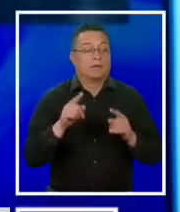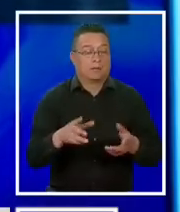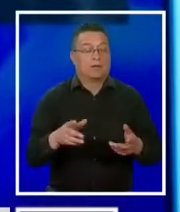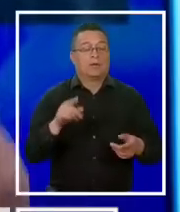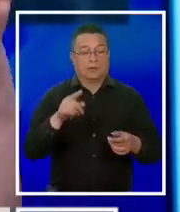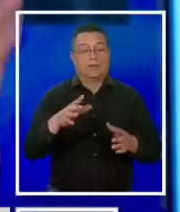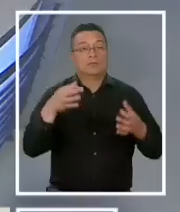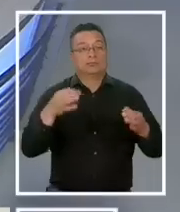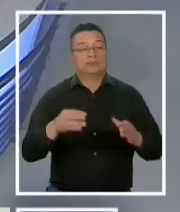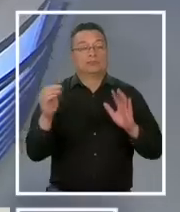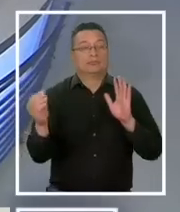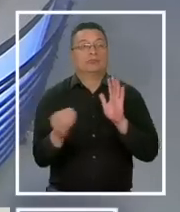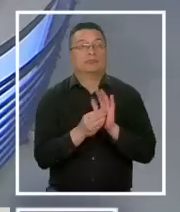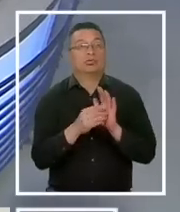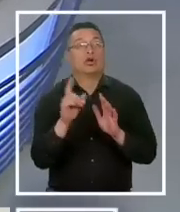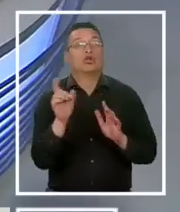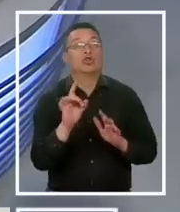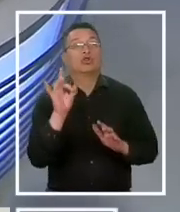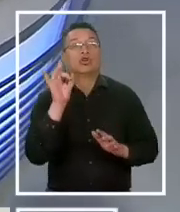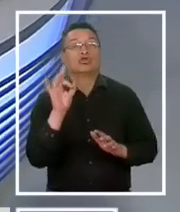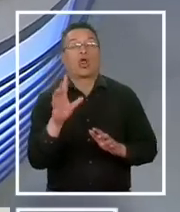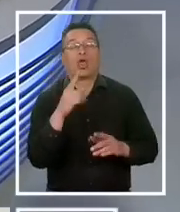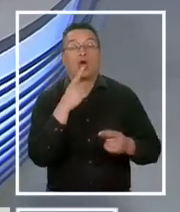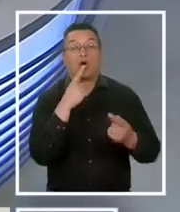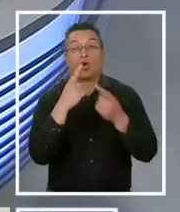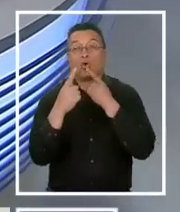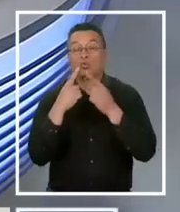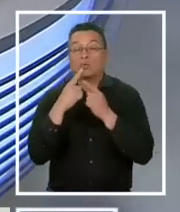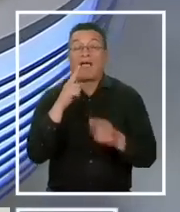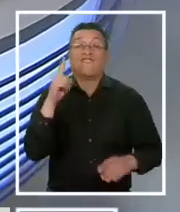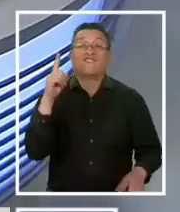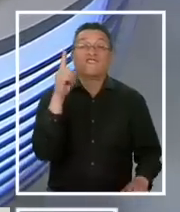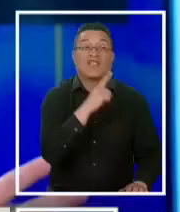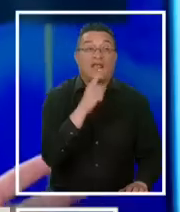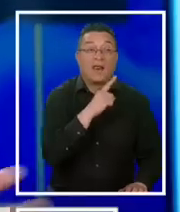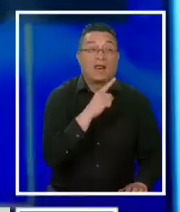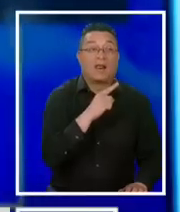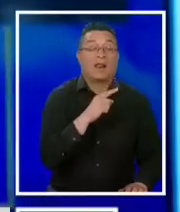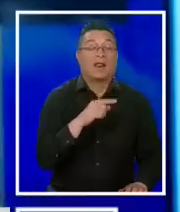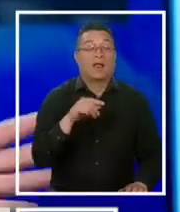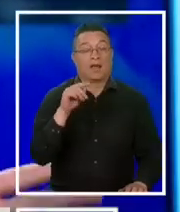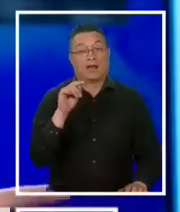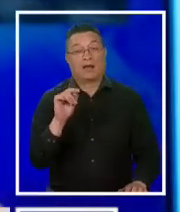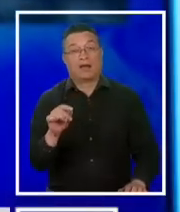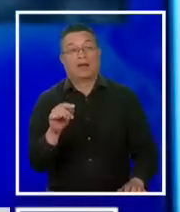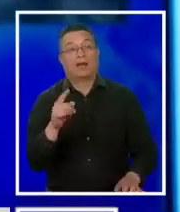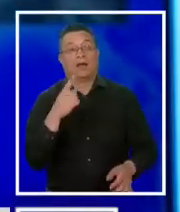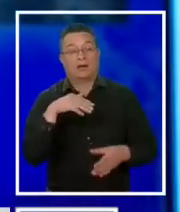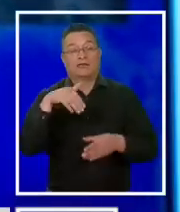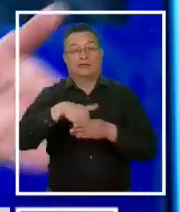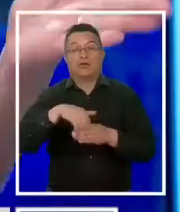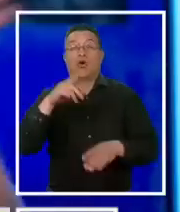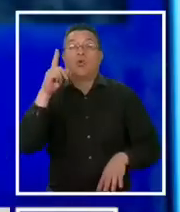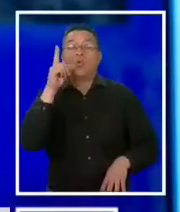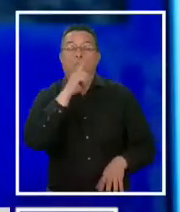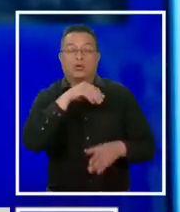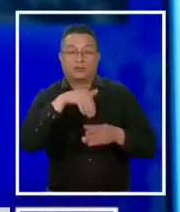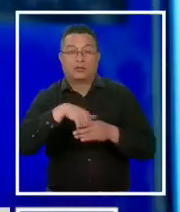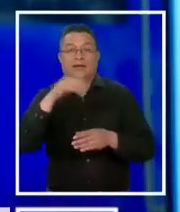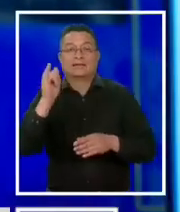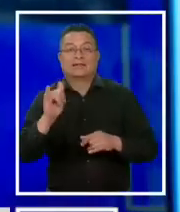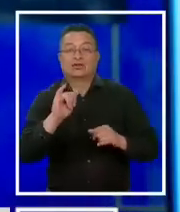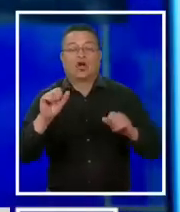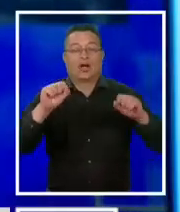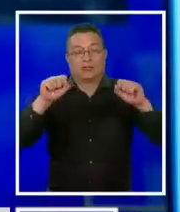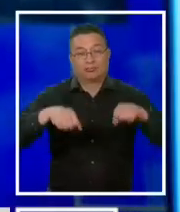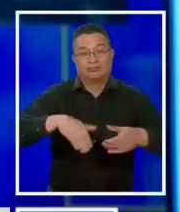se consagre no solo en una consulta final que un albur Porque si seguimos en